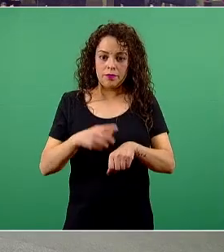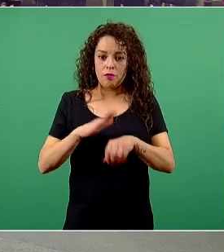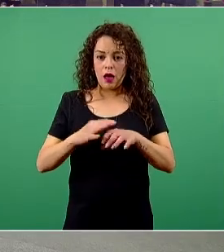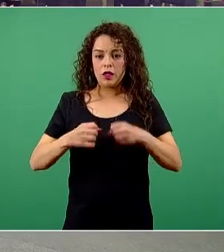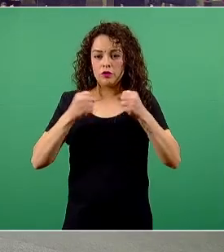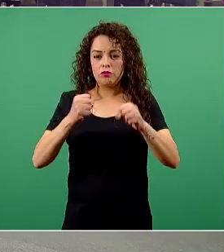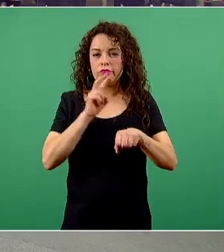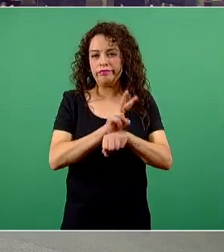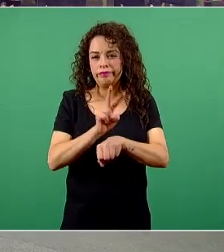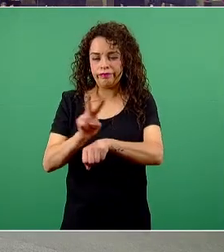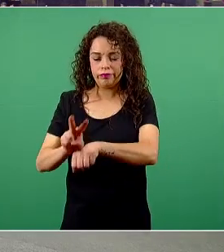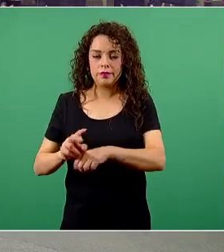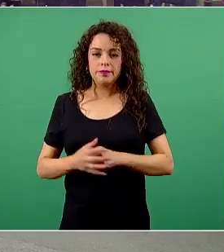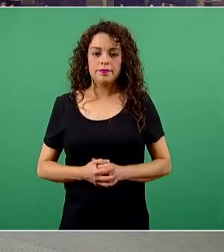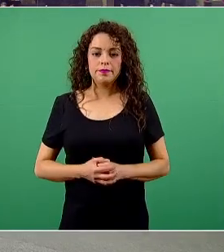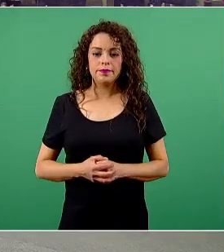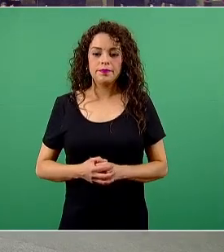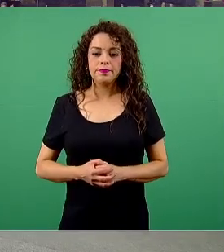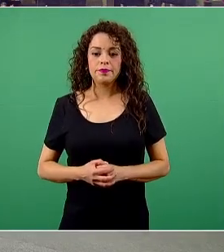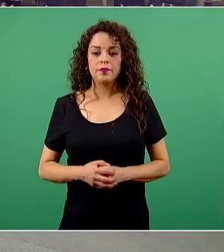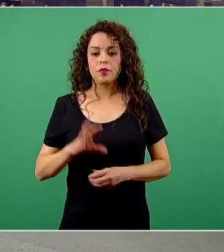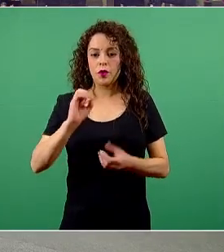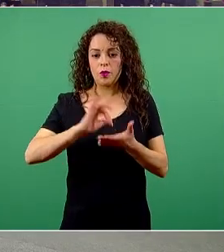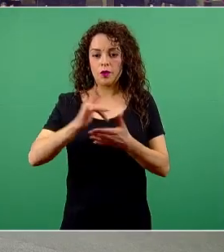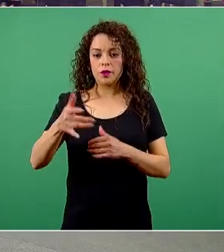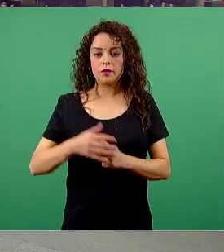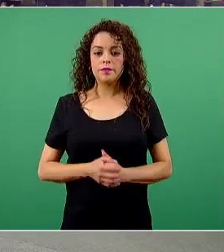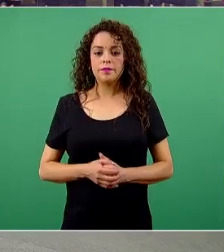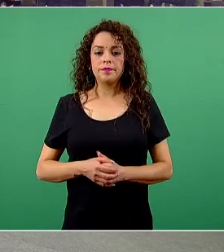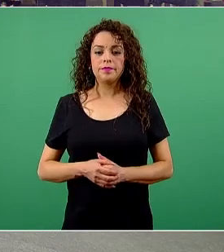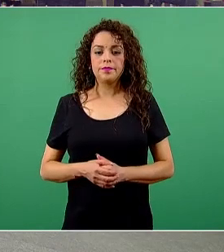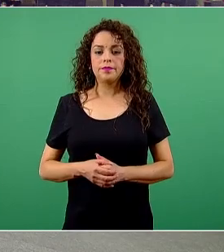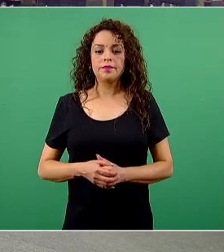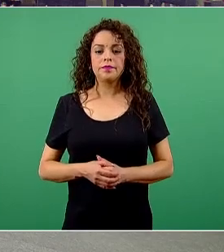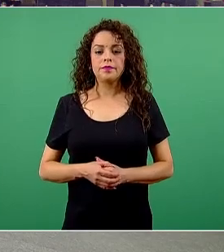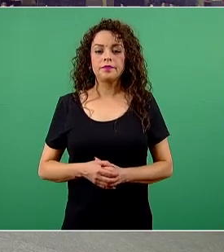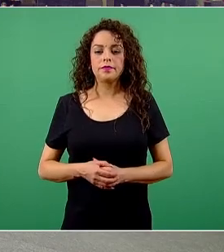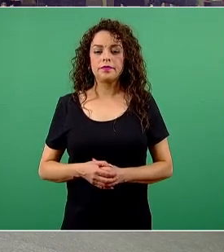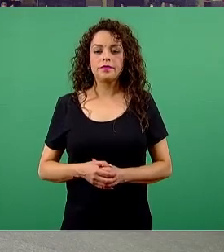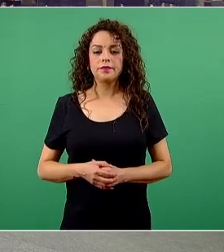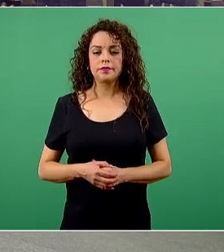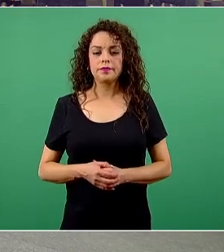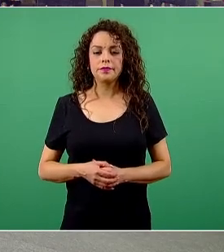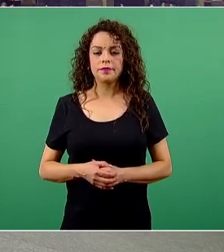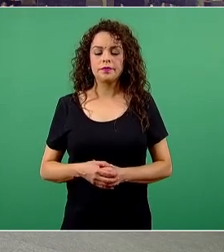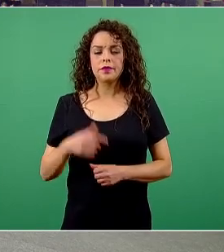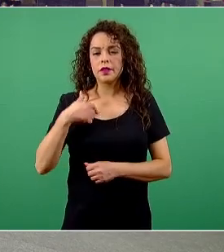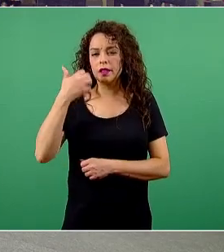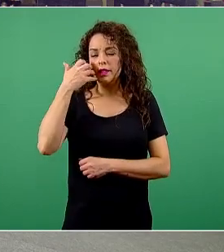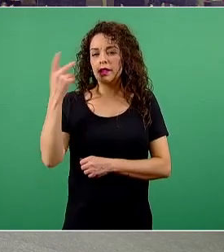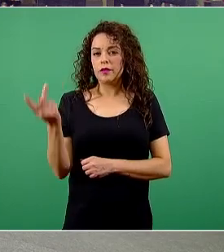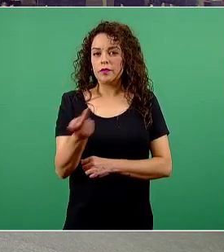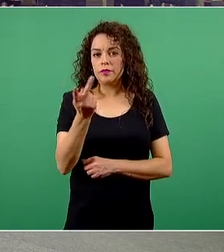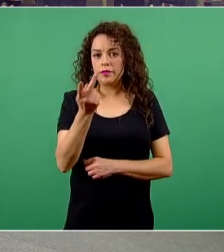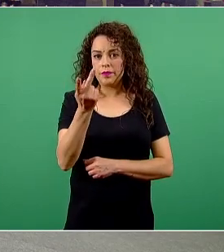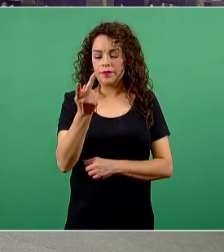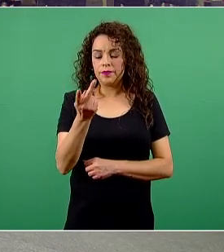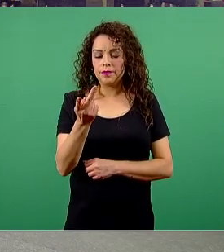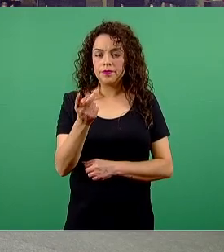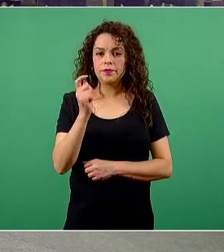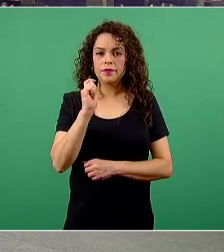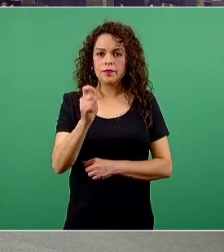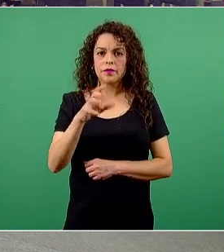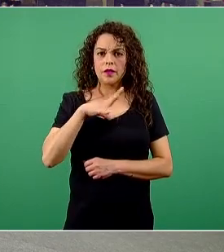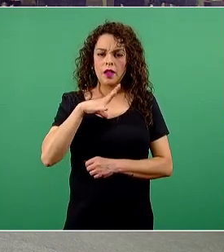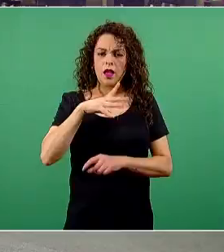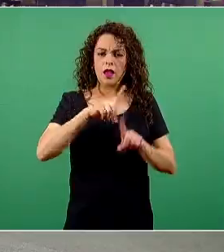Gracias. Vamos a Ignacio de Alba, pie de página. Y ahorita se da tiempo, Gerardo. Gracias. Me gustaría preguntarles si hay diferencia